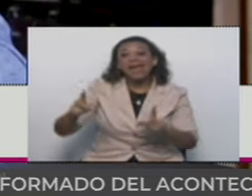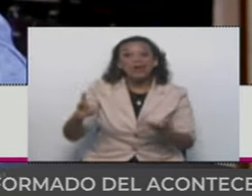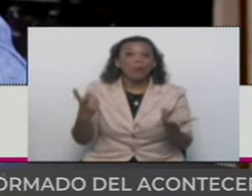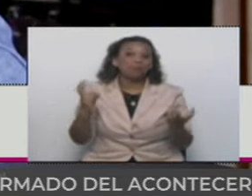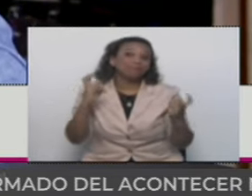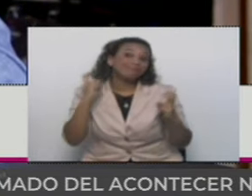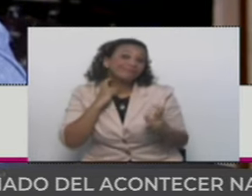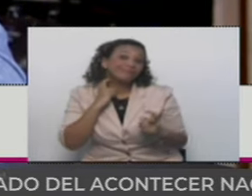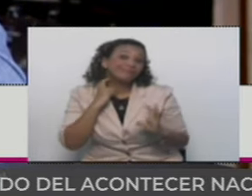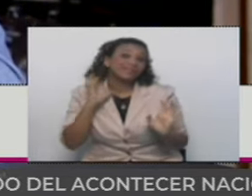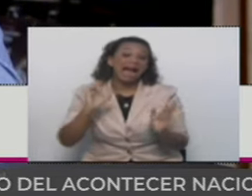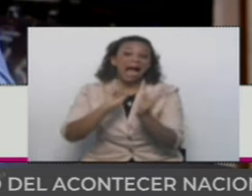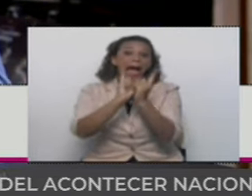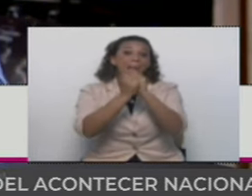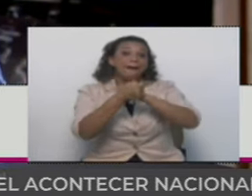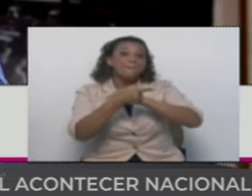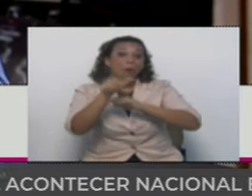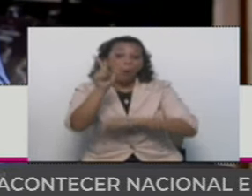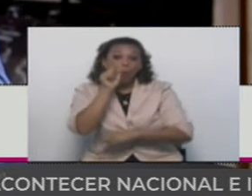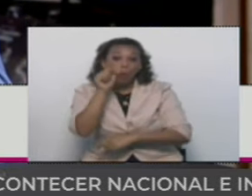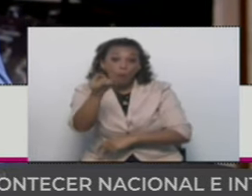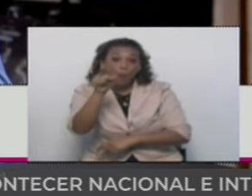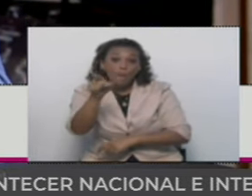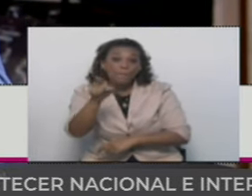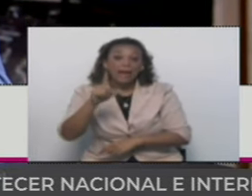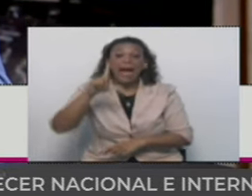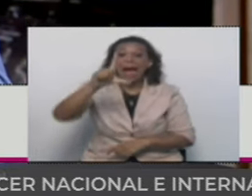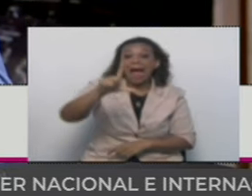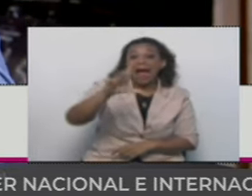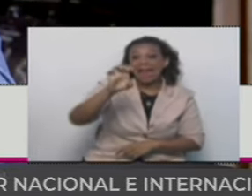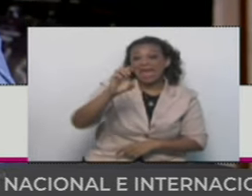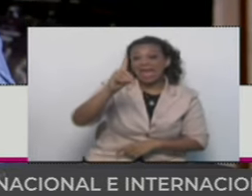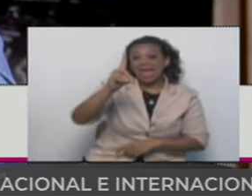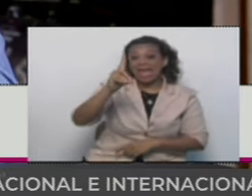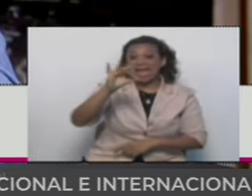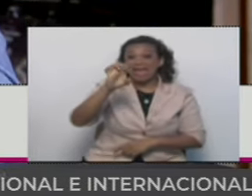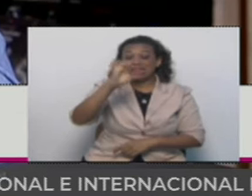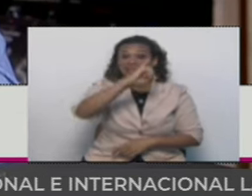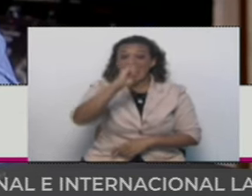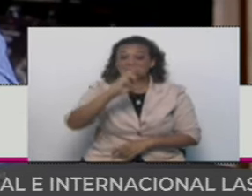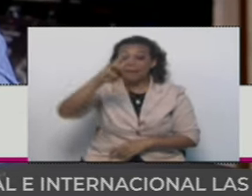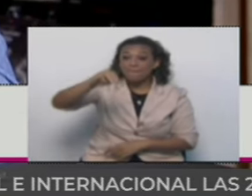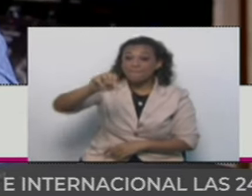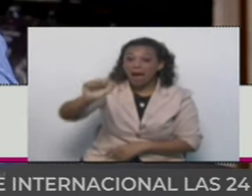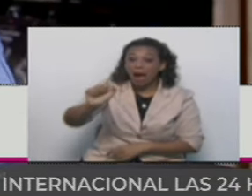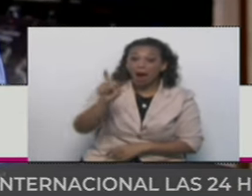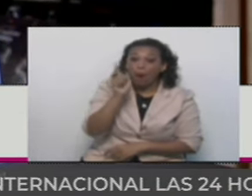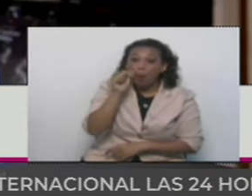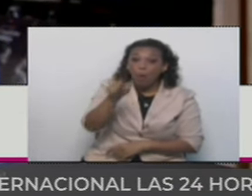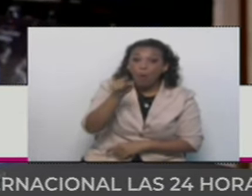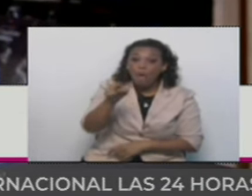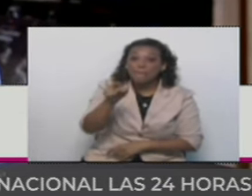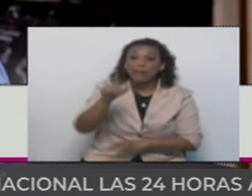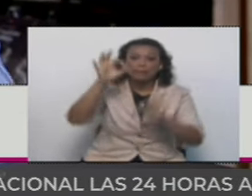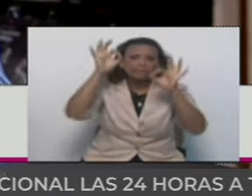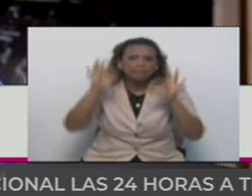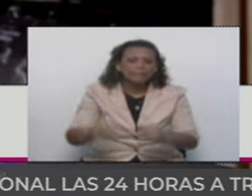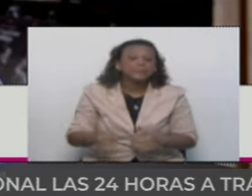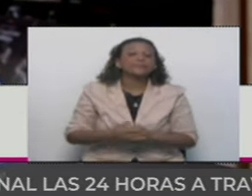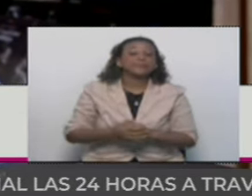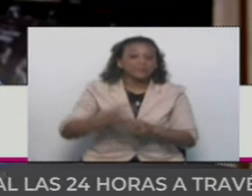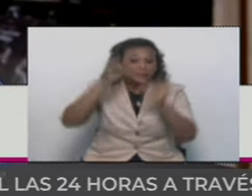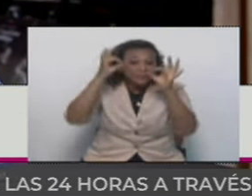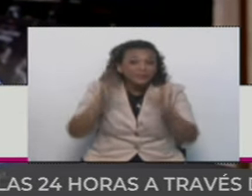el vampiro le cambió, el vampiro Ledesma. Antonio Ledesma. Le clavó, palabra cierta, mira,